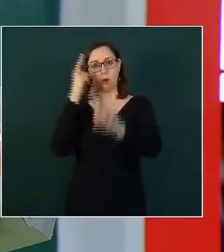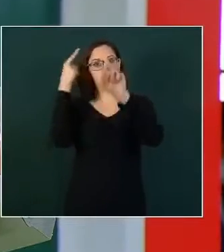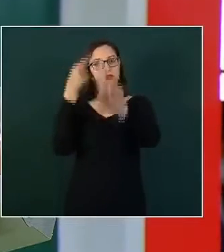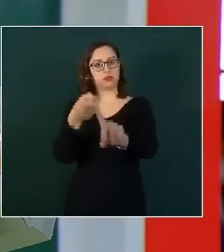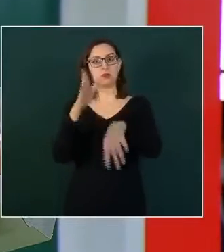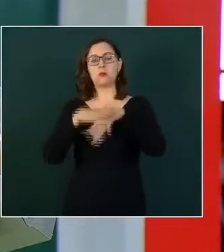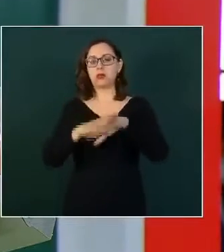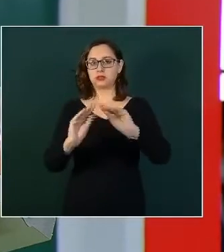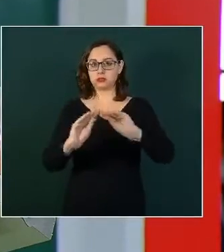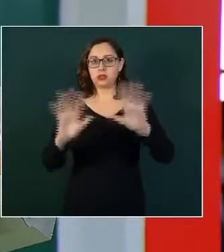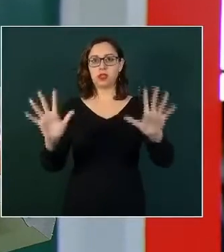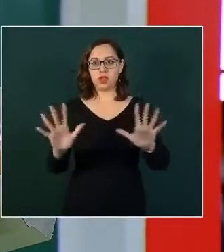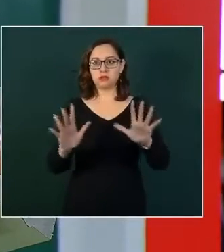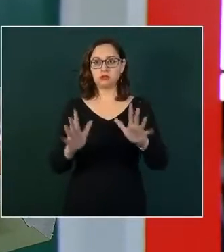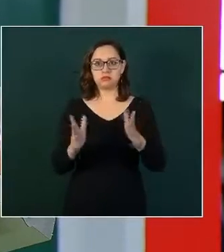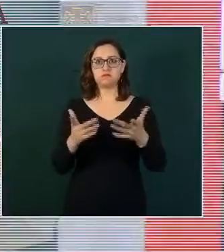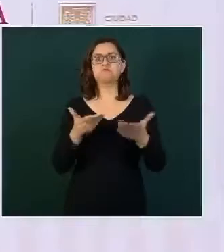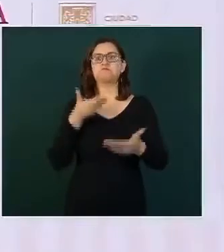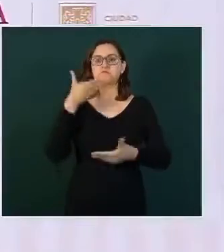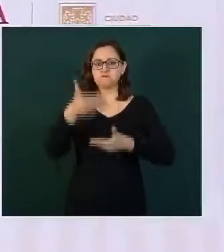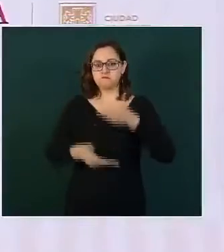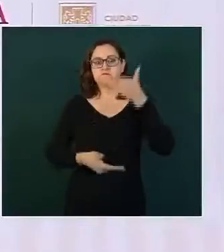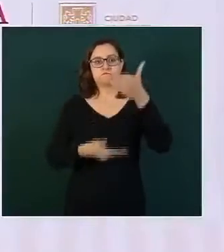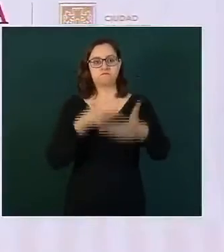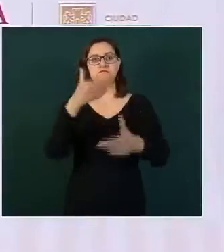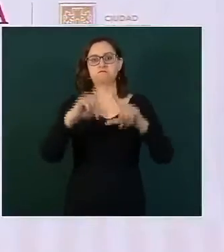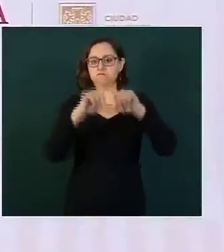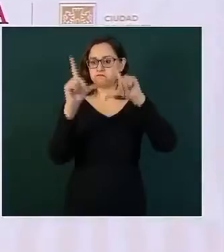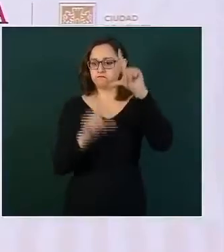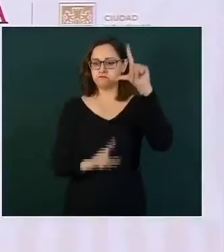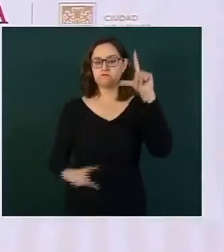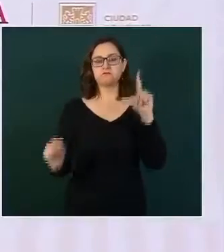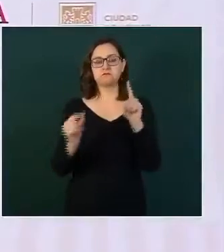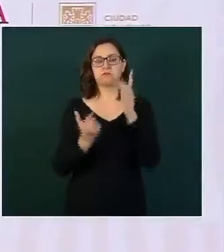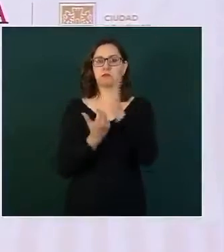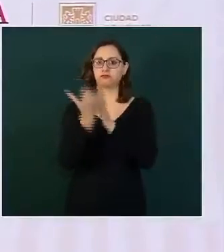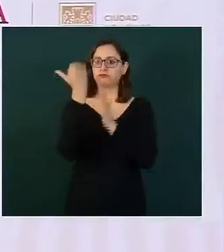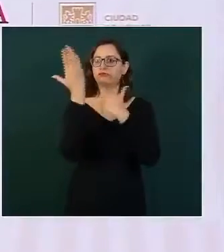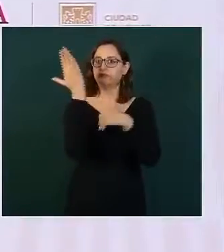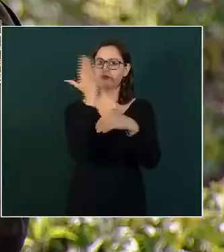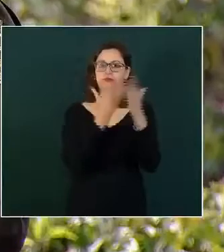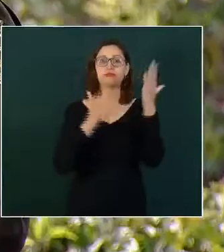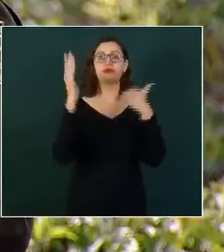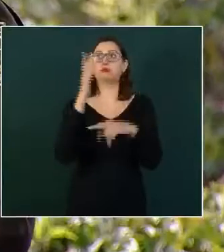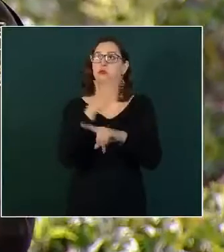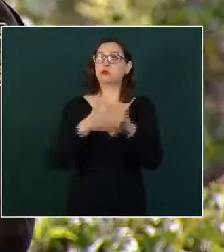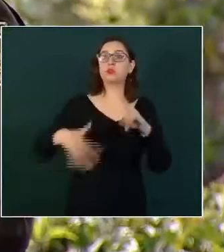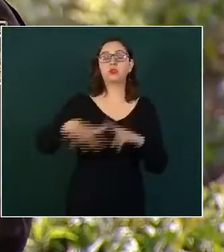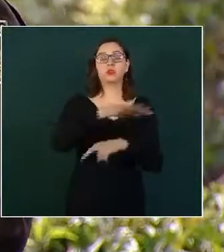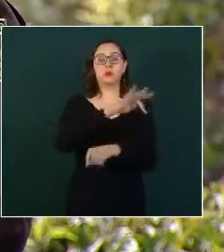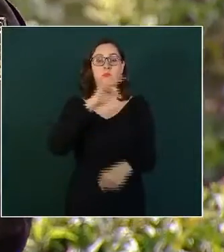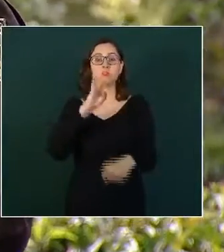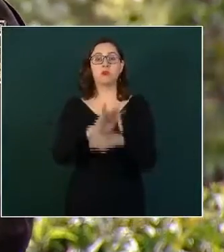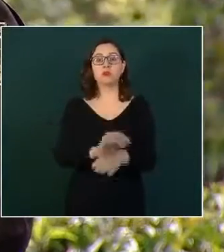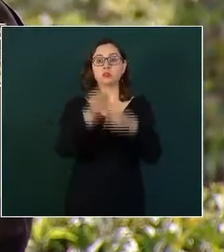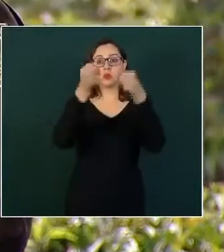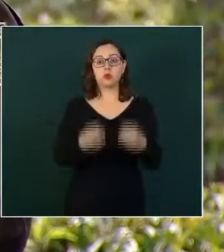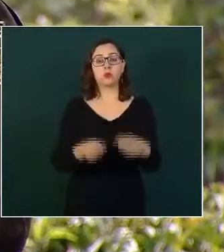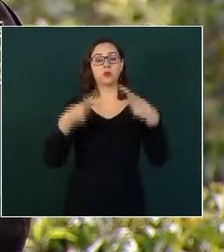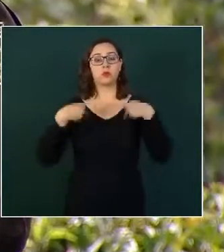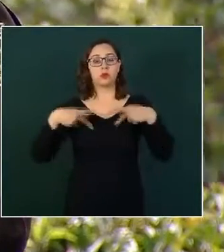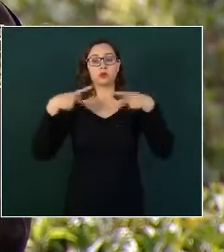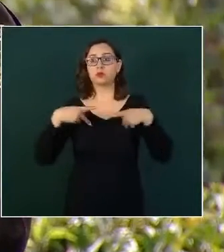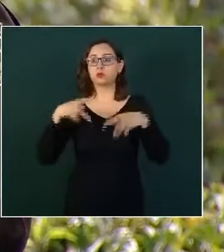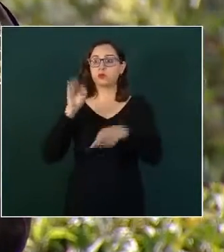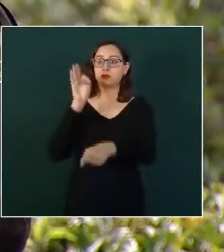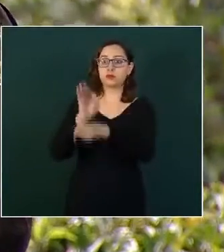sigamos contribuyendo de manera importante al progreso de México, a la seguridad y al bienestar del pueblo, pero sobre